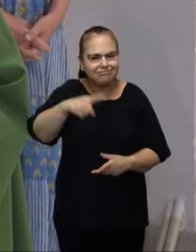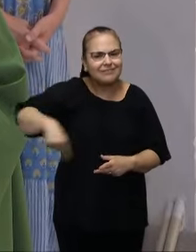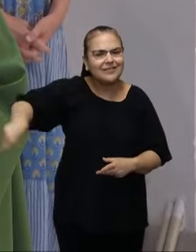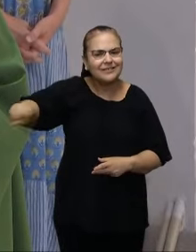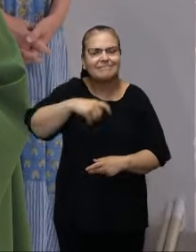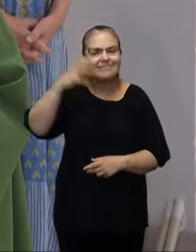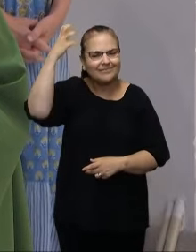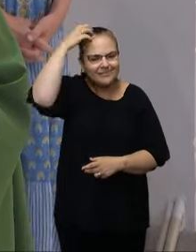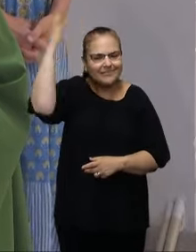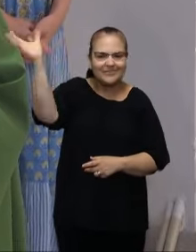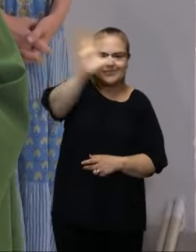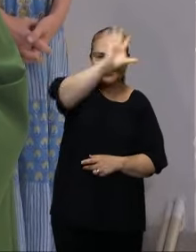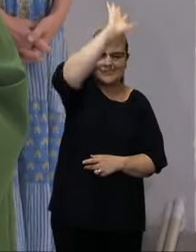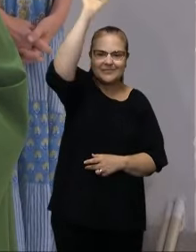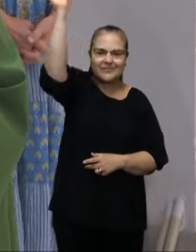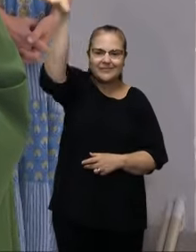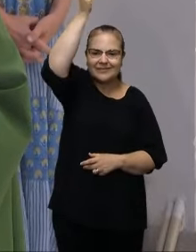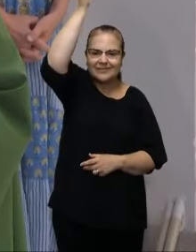los